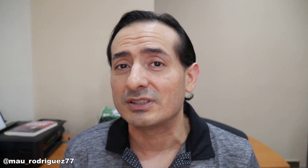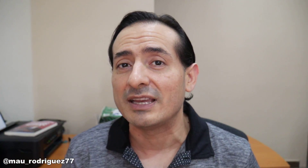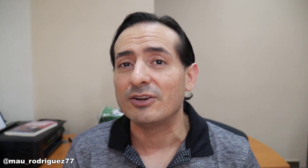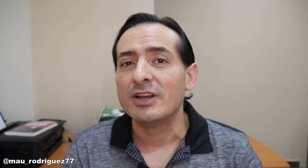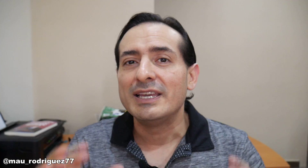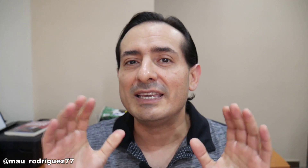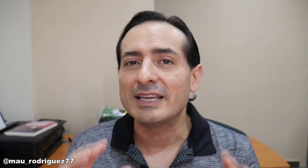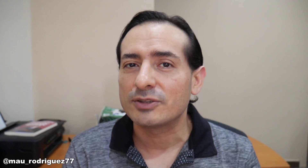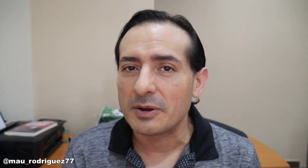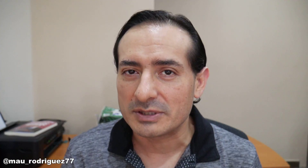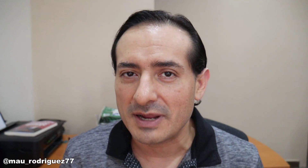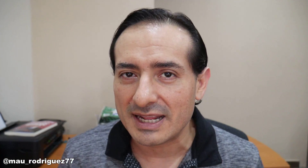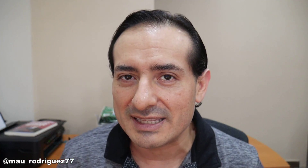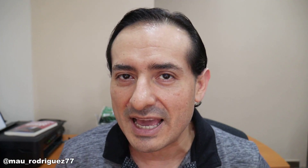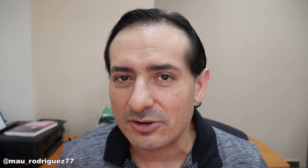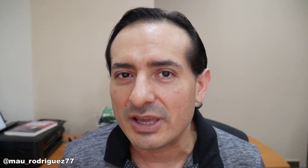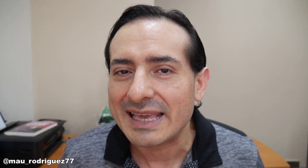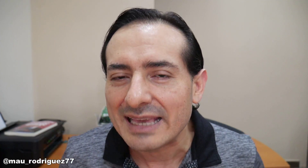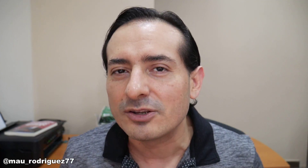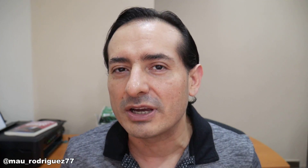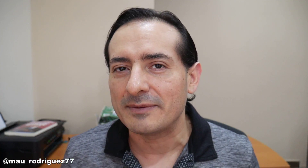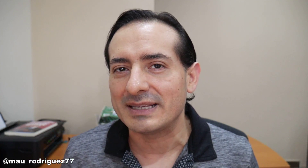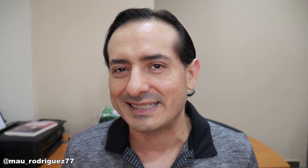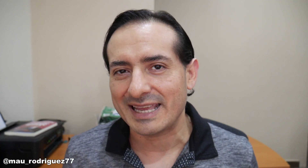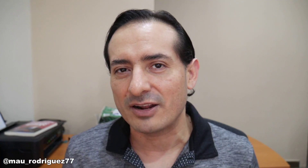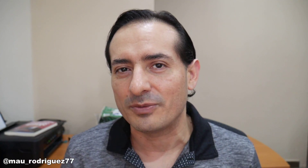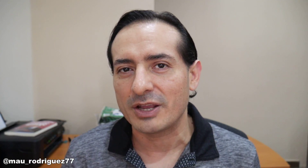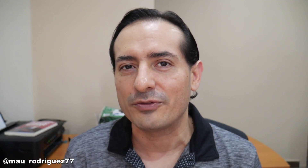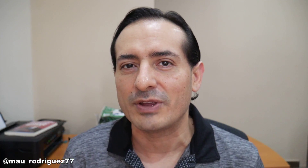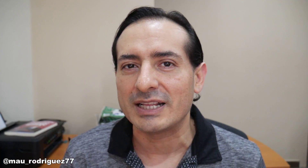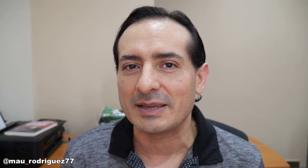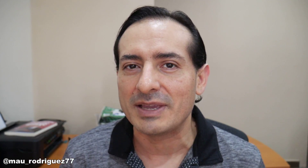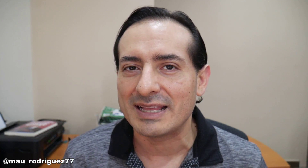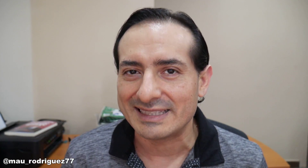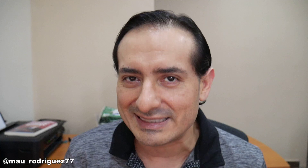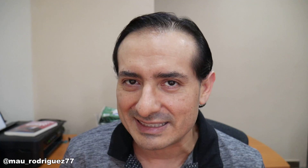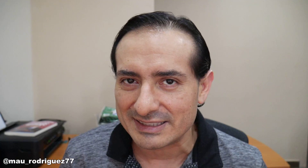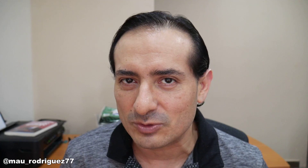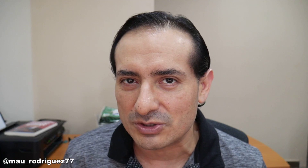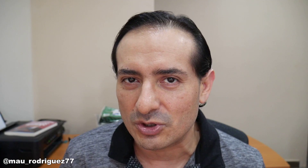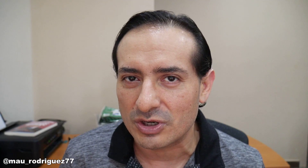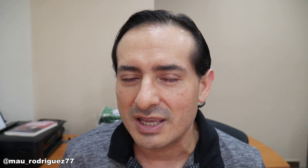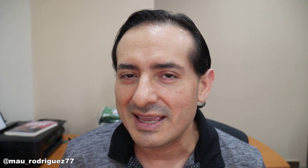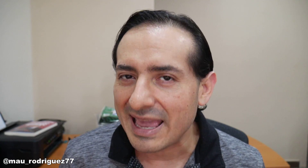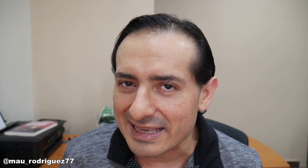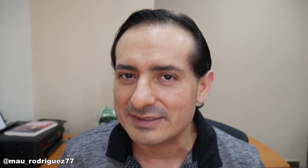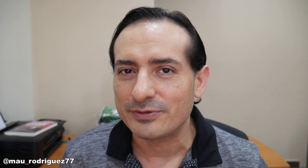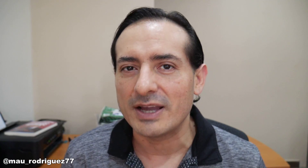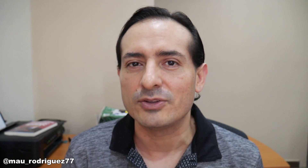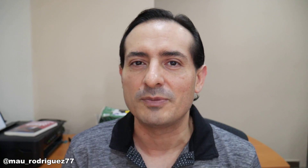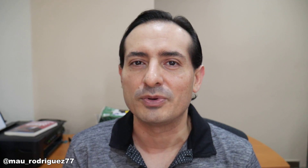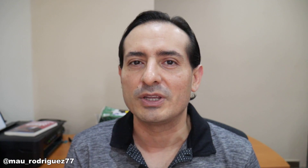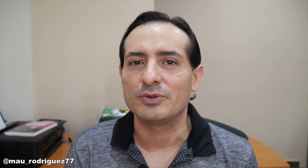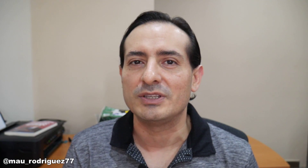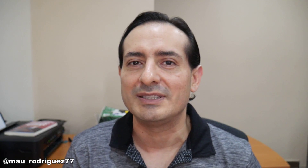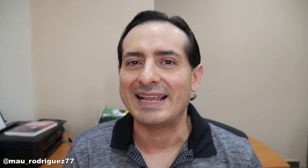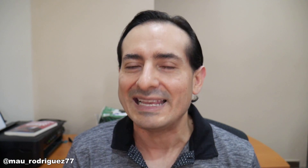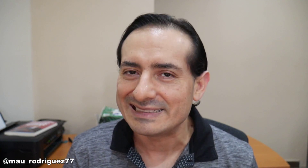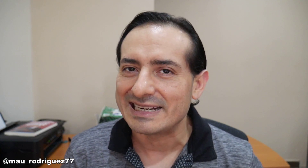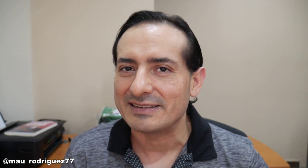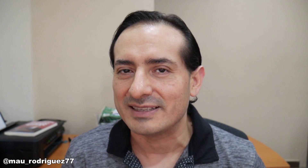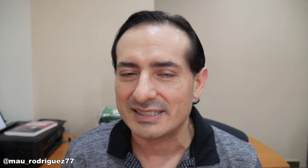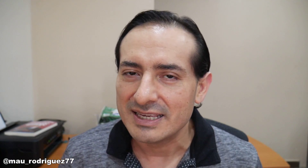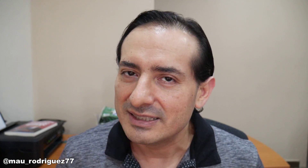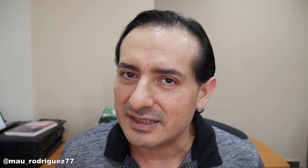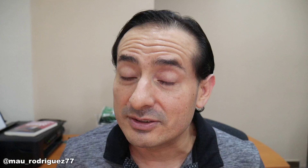su sexenio, y de esto vamos a hablar el día de hoy. ¿Qué es lo que va a hacer el gobierno federal también ante esta situación? Este fallo del Poder Judicial,